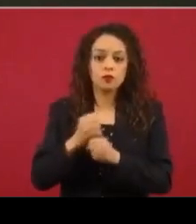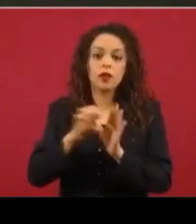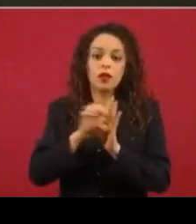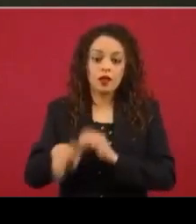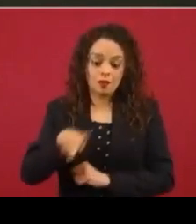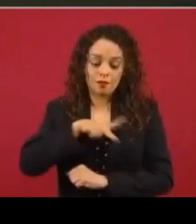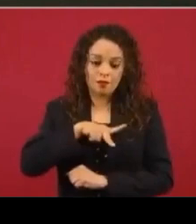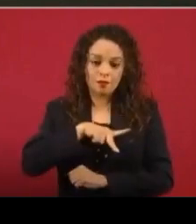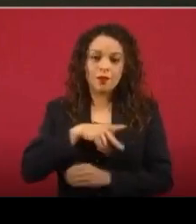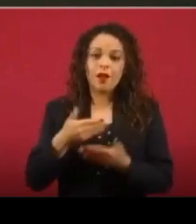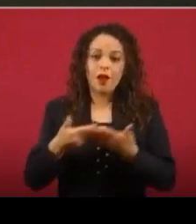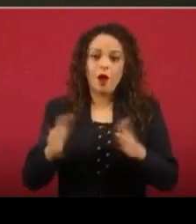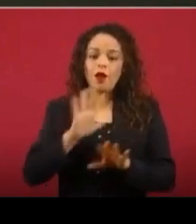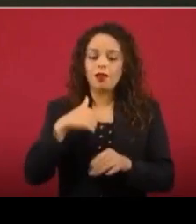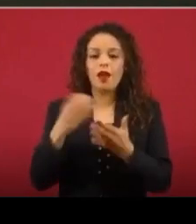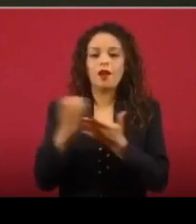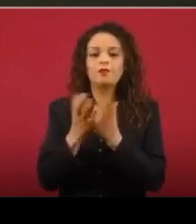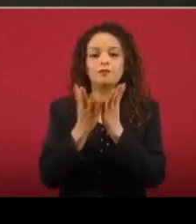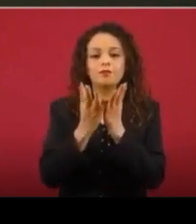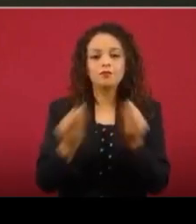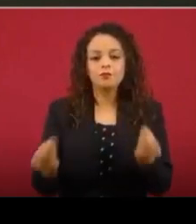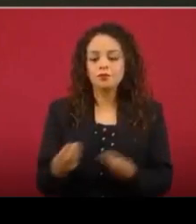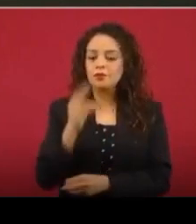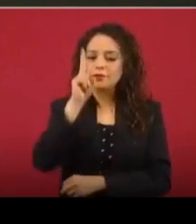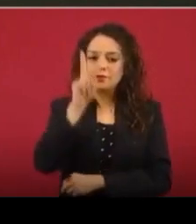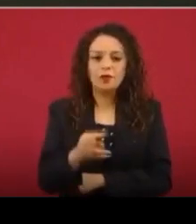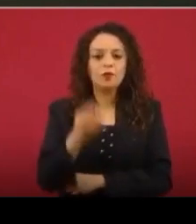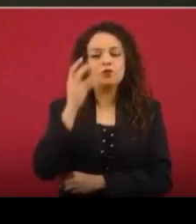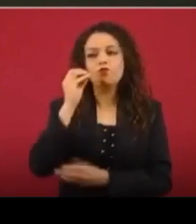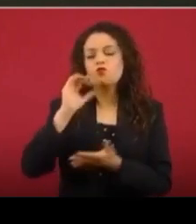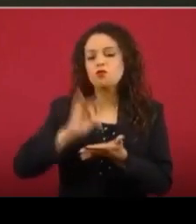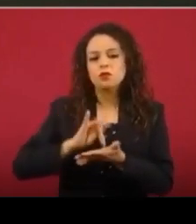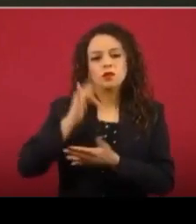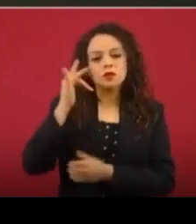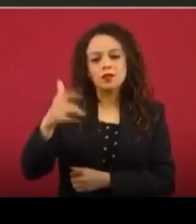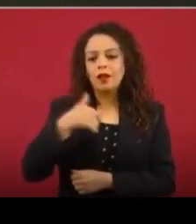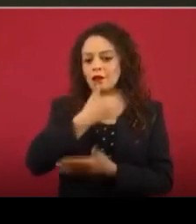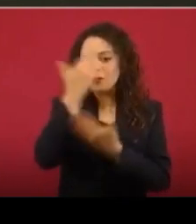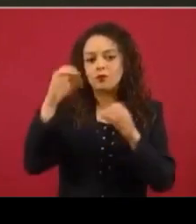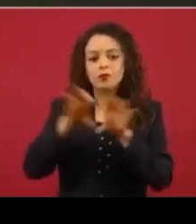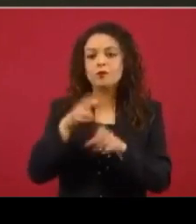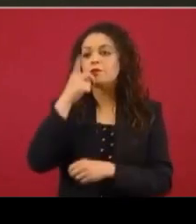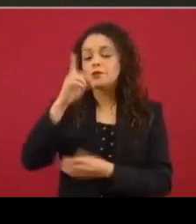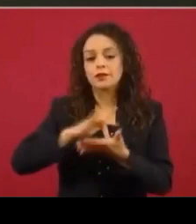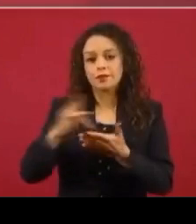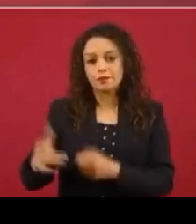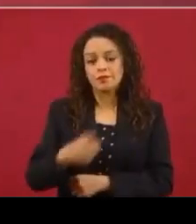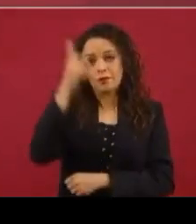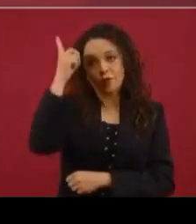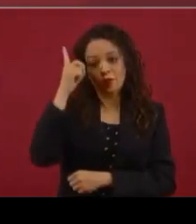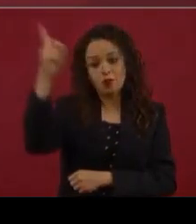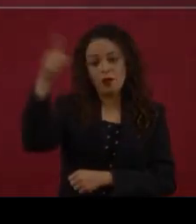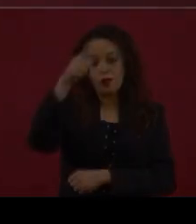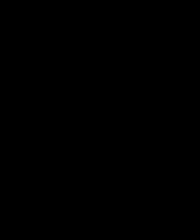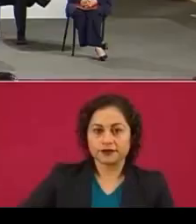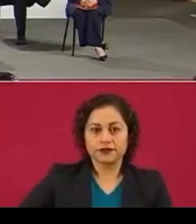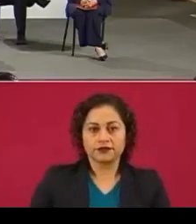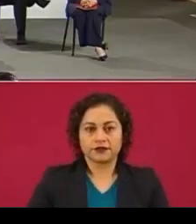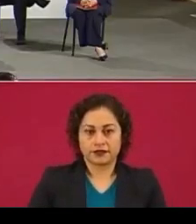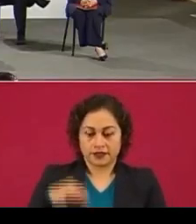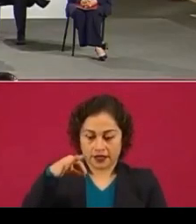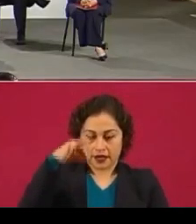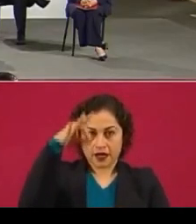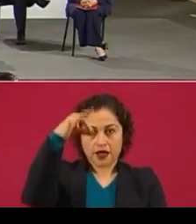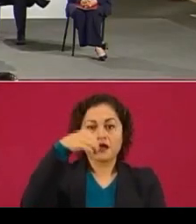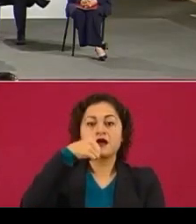a sanar. Muchas gracias. No, yo como no tengo palabras para agradecerle. Dios lo bendiga. Gracias. Que